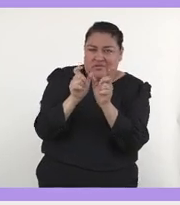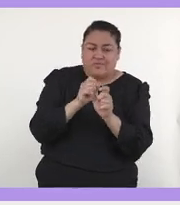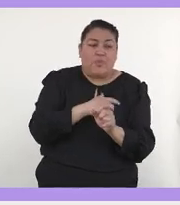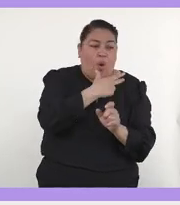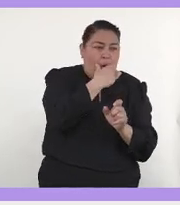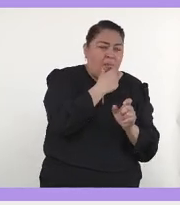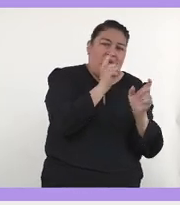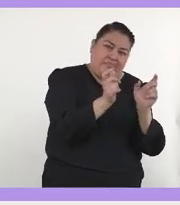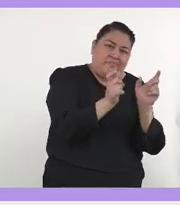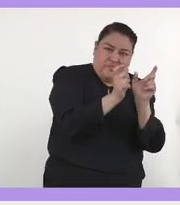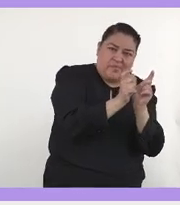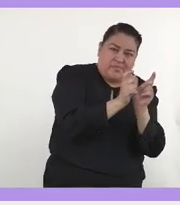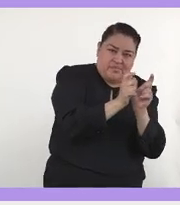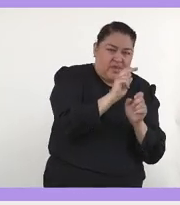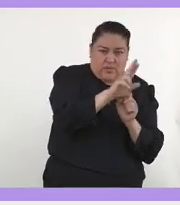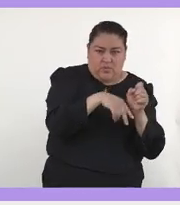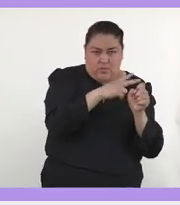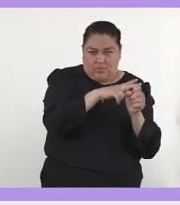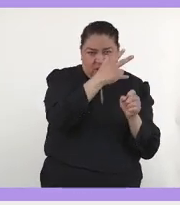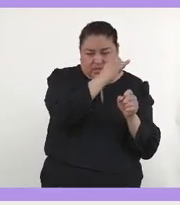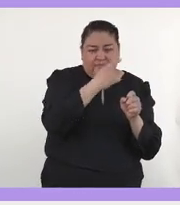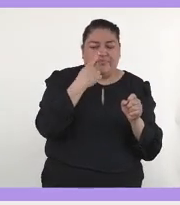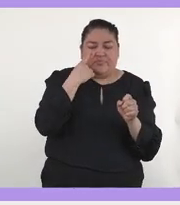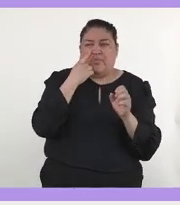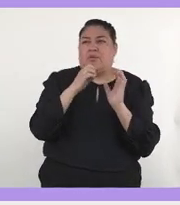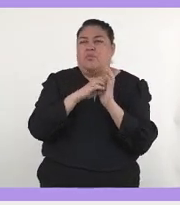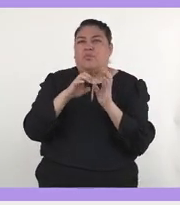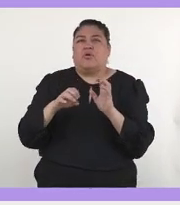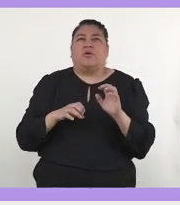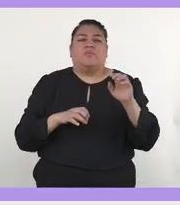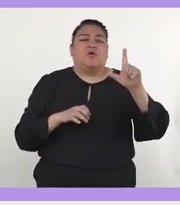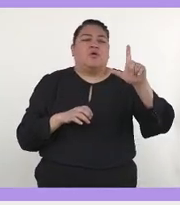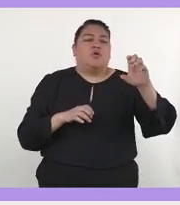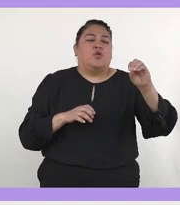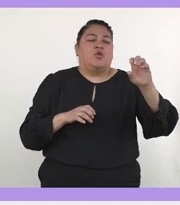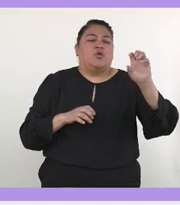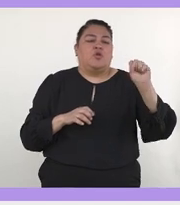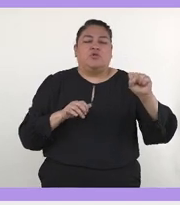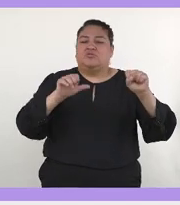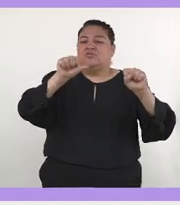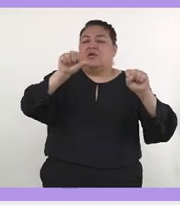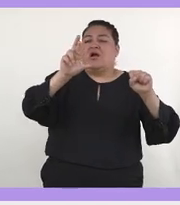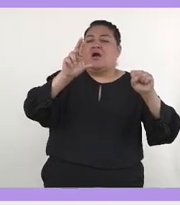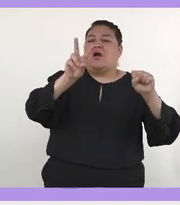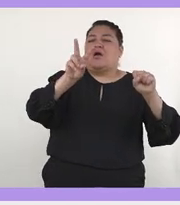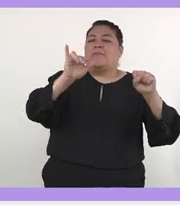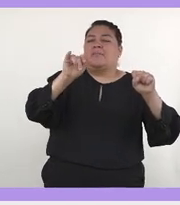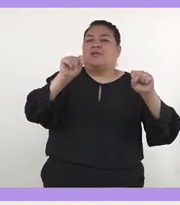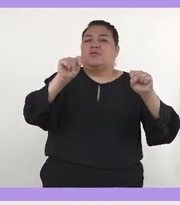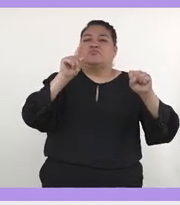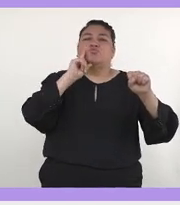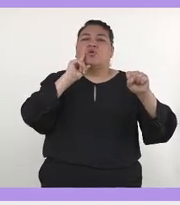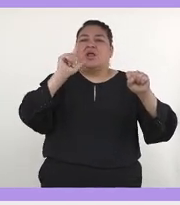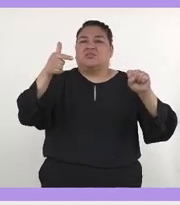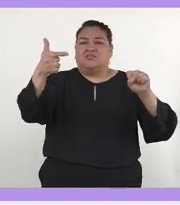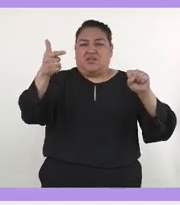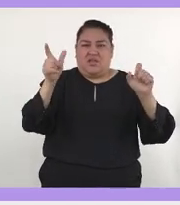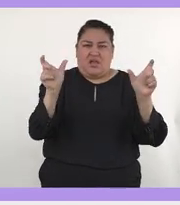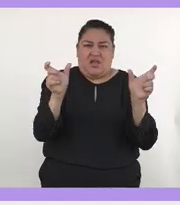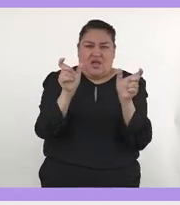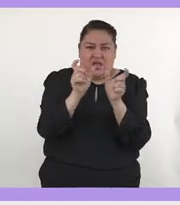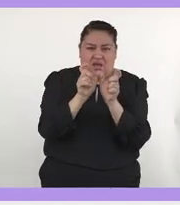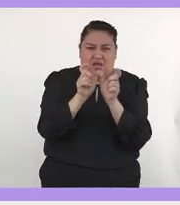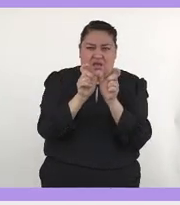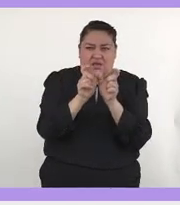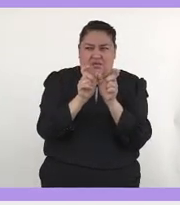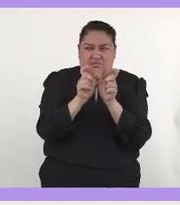el género femenino o sea es lo que corresponde no podemos decir Ay sí los árbitros y pensar que ahí hay siete mujeres no las vieron sí las vieron O no cuando les